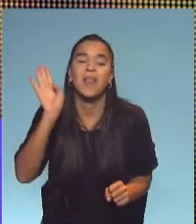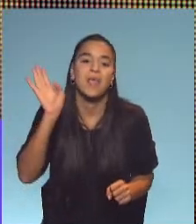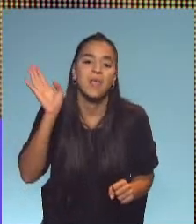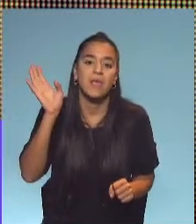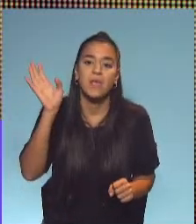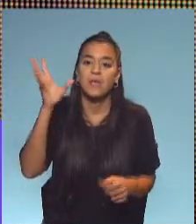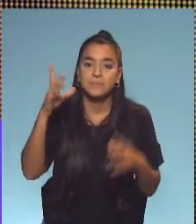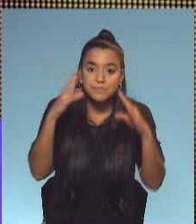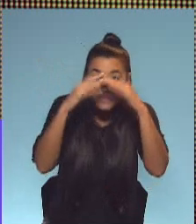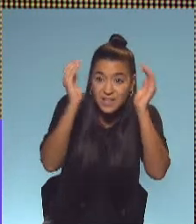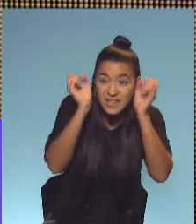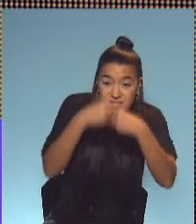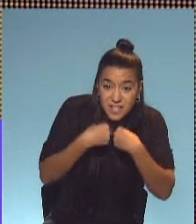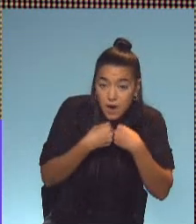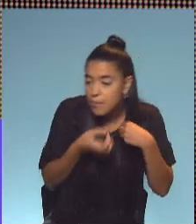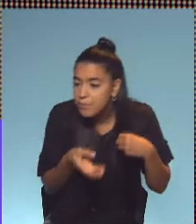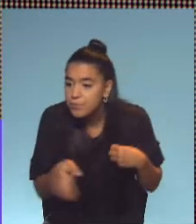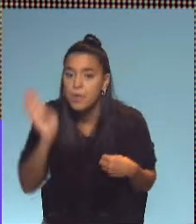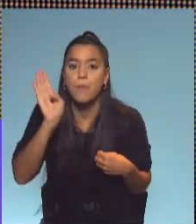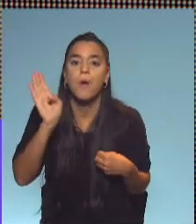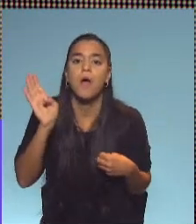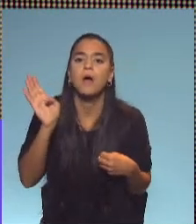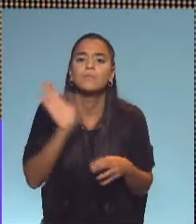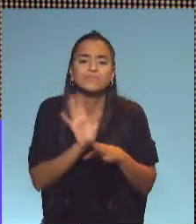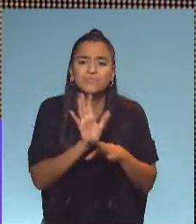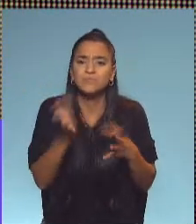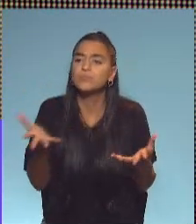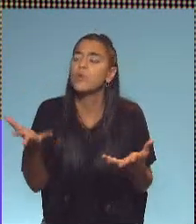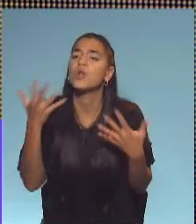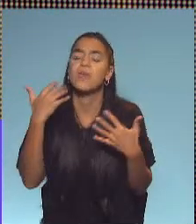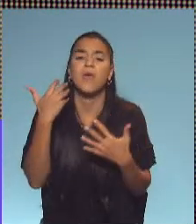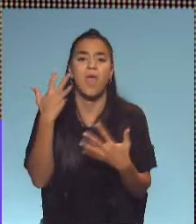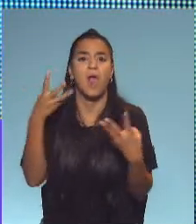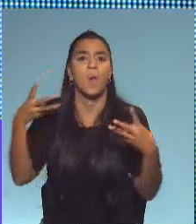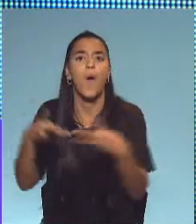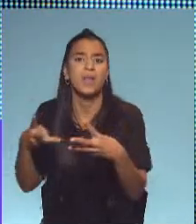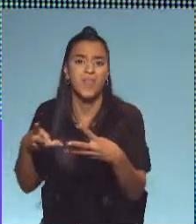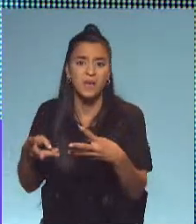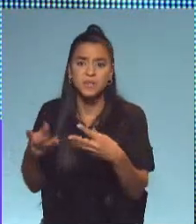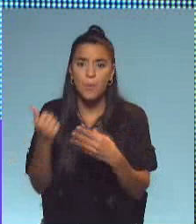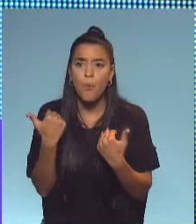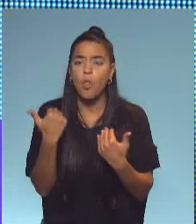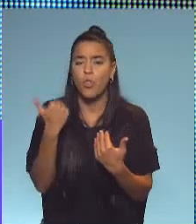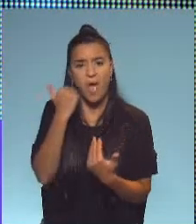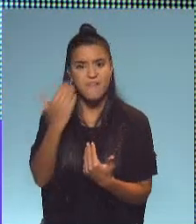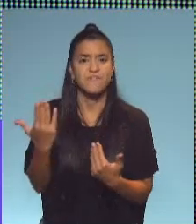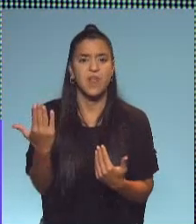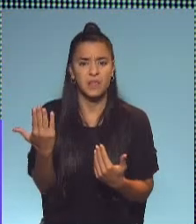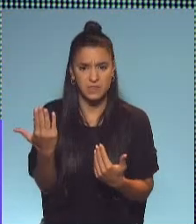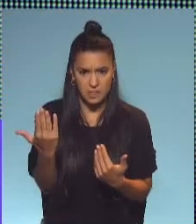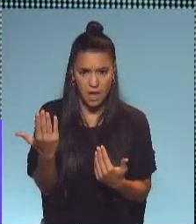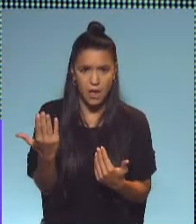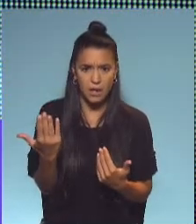puesto de trinchera a procurarse una condición de vida que les permitiera en el frente de batalla afrontar de alguna manera